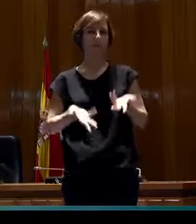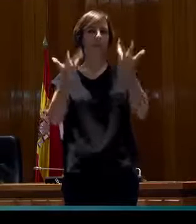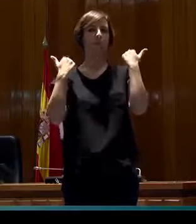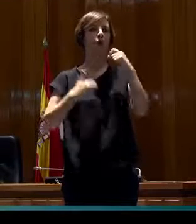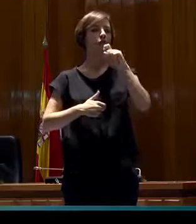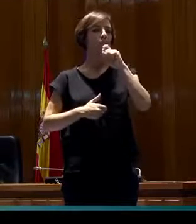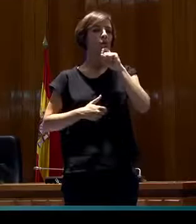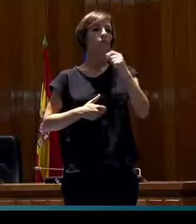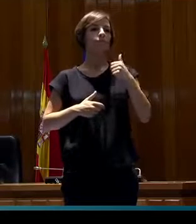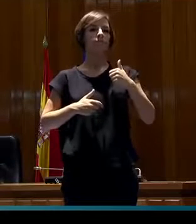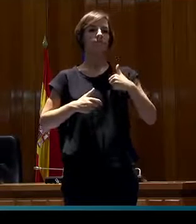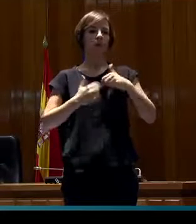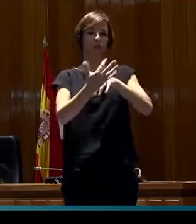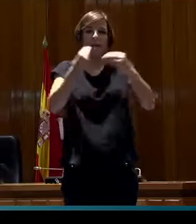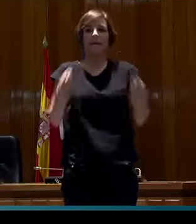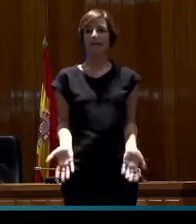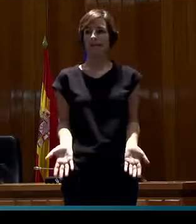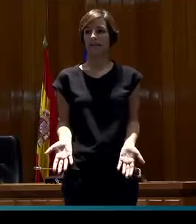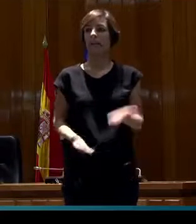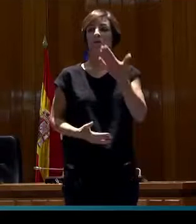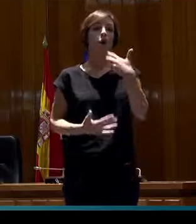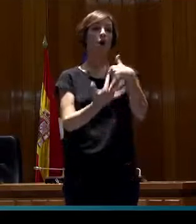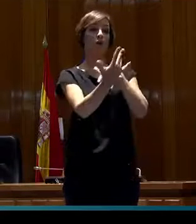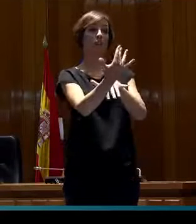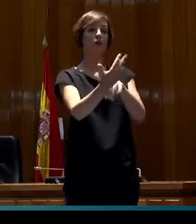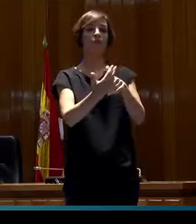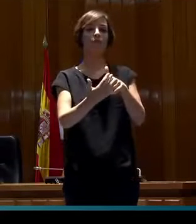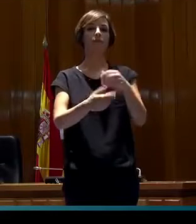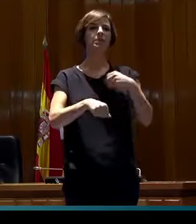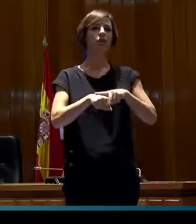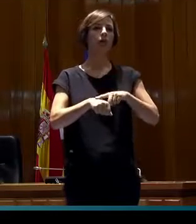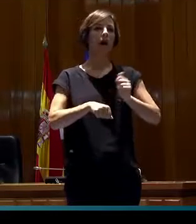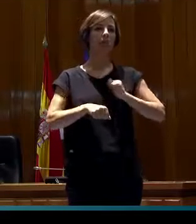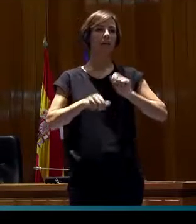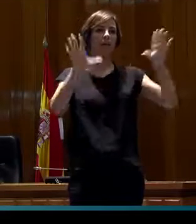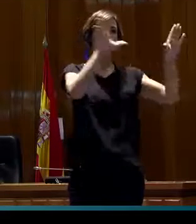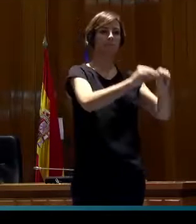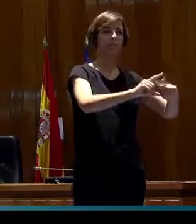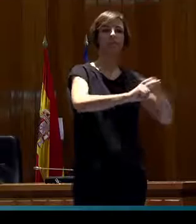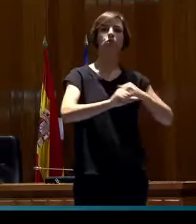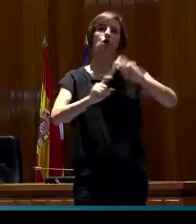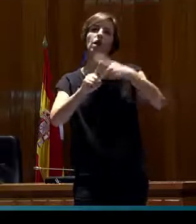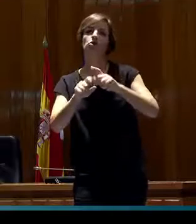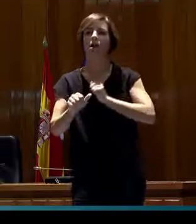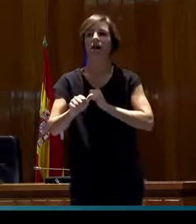equipamiento adecuado, si estoy desde un ordenador, pues no estar haciendo al mismo tiempo otras cosas, etc.